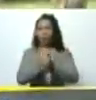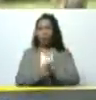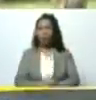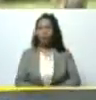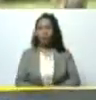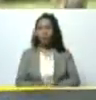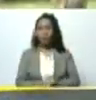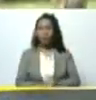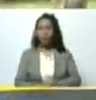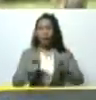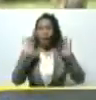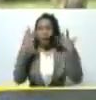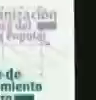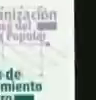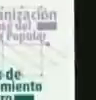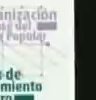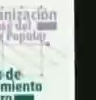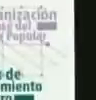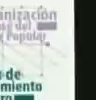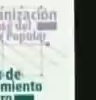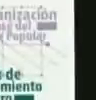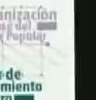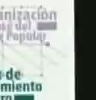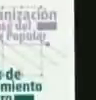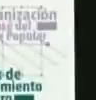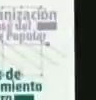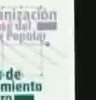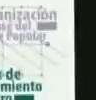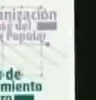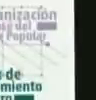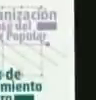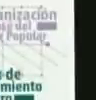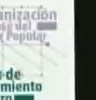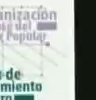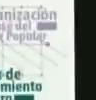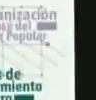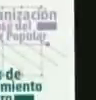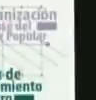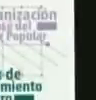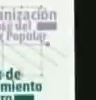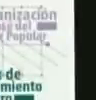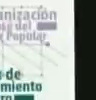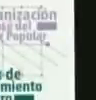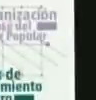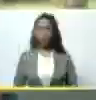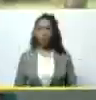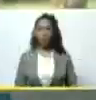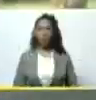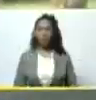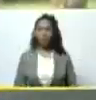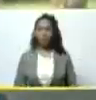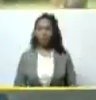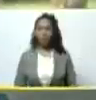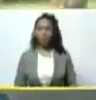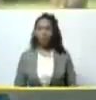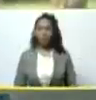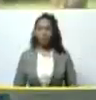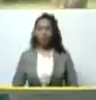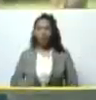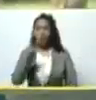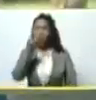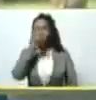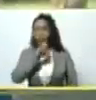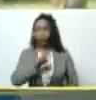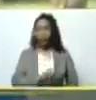en noveno lugar la defensa seguridad y paz integral yo quisiera que el ministro Wilmar Castro Sotelo a dos